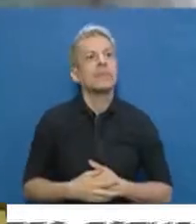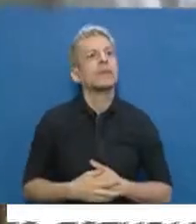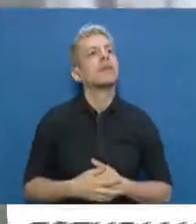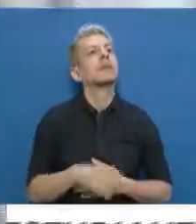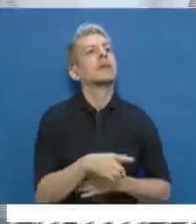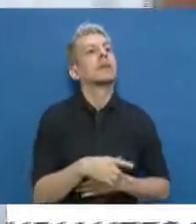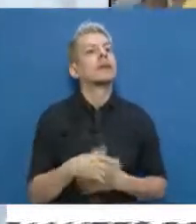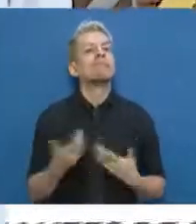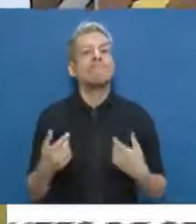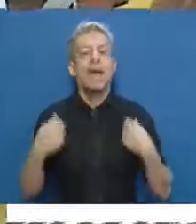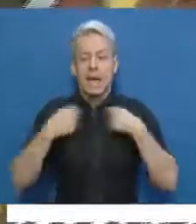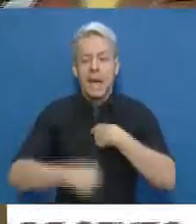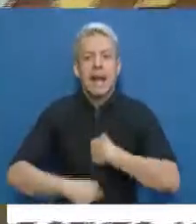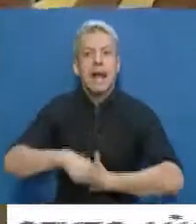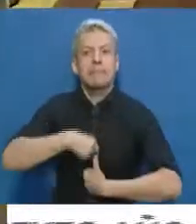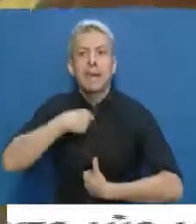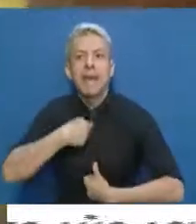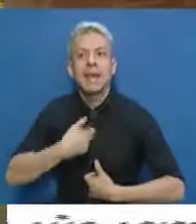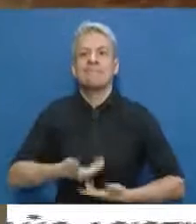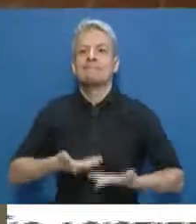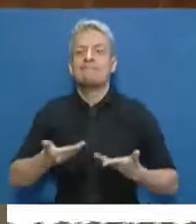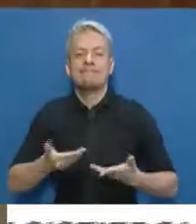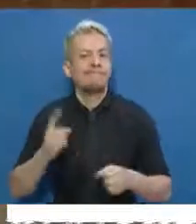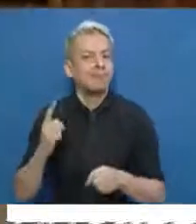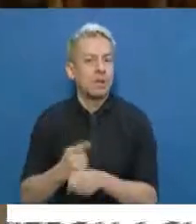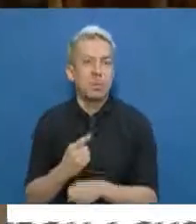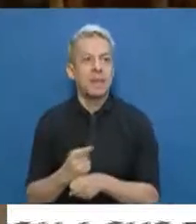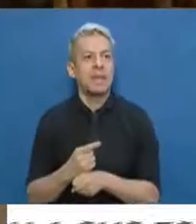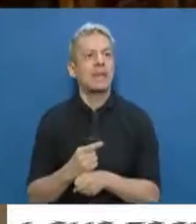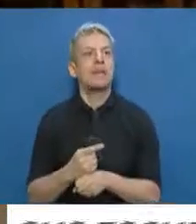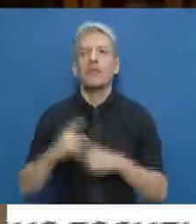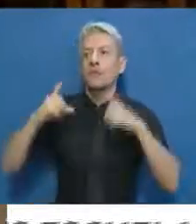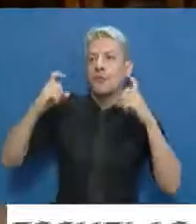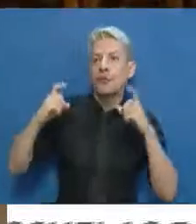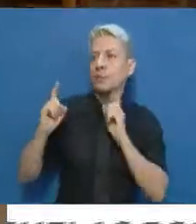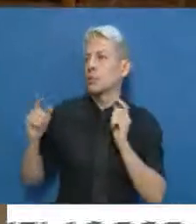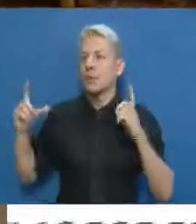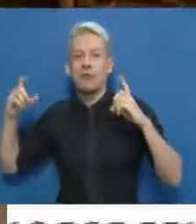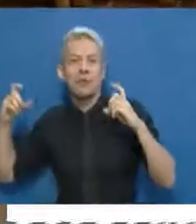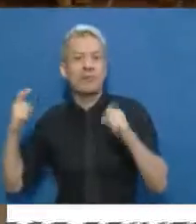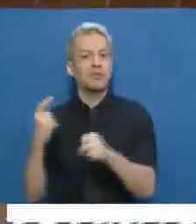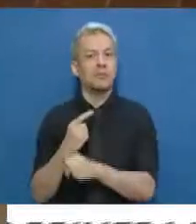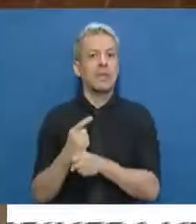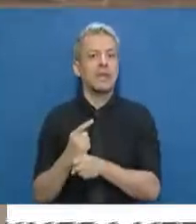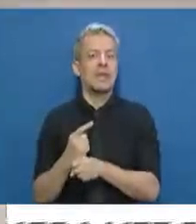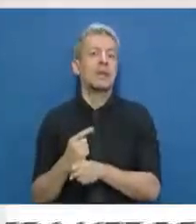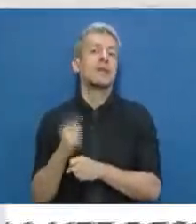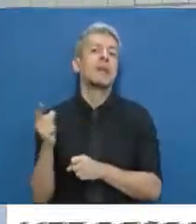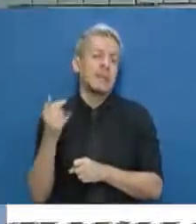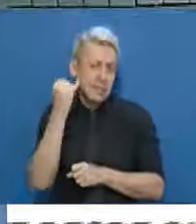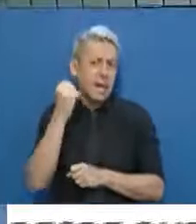de la campera, no pudimos celebrar acá con nuestros profesores, sacarnos fotos. Hicimos la presentación virtual, pero no es lo